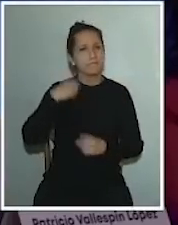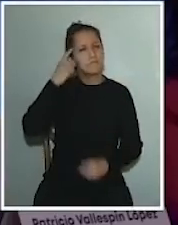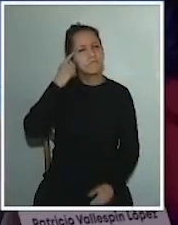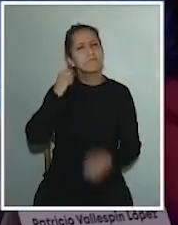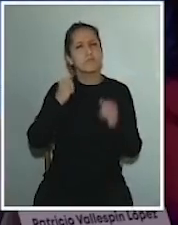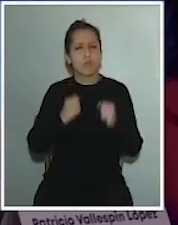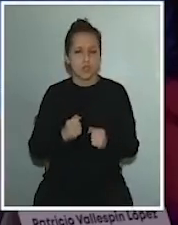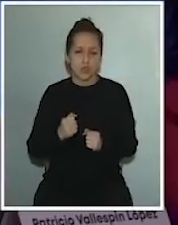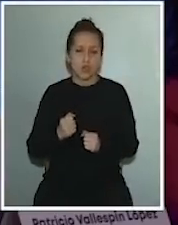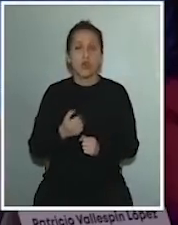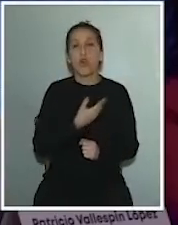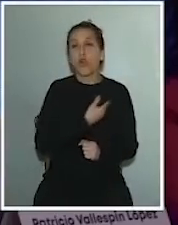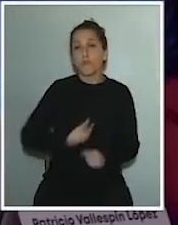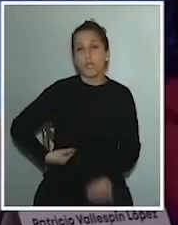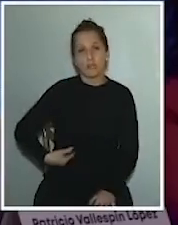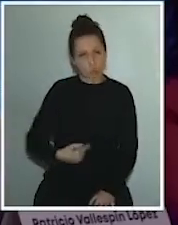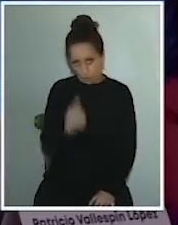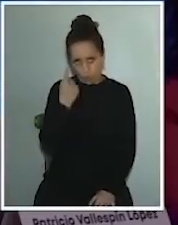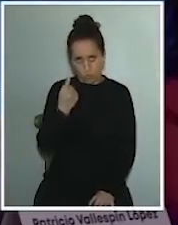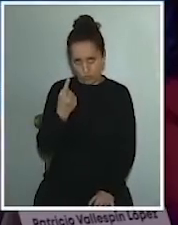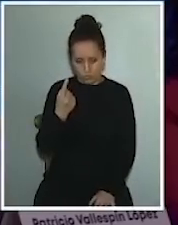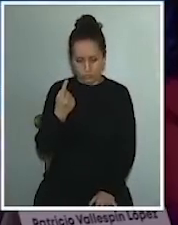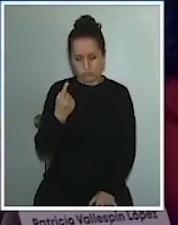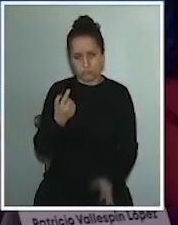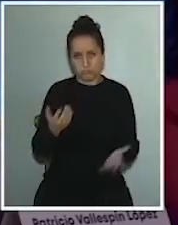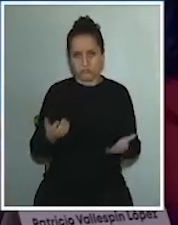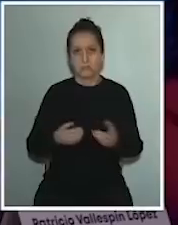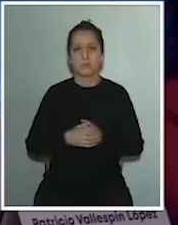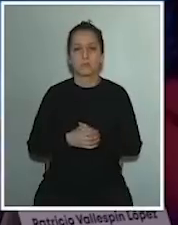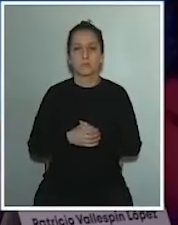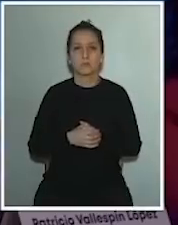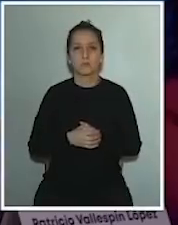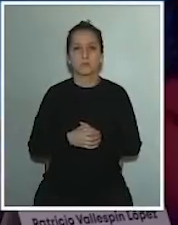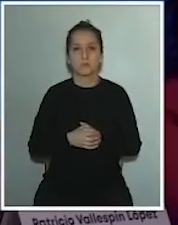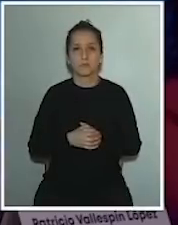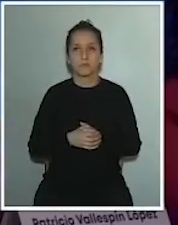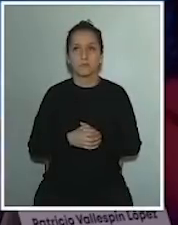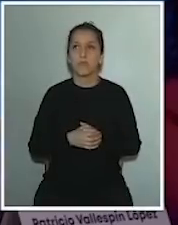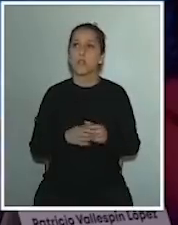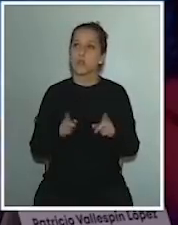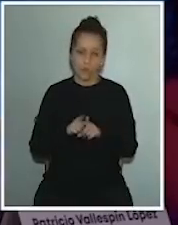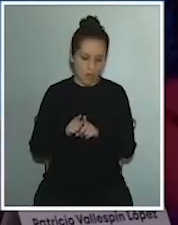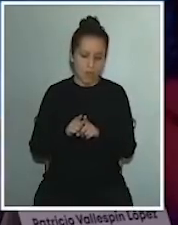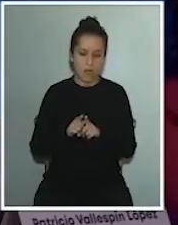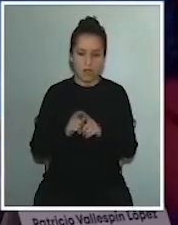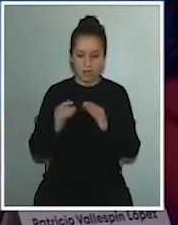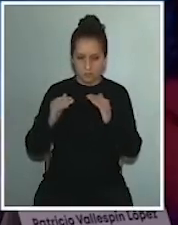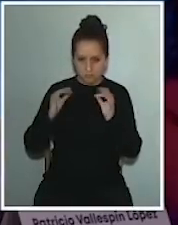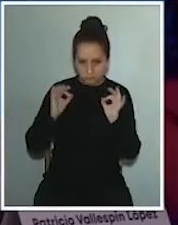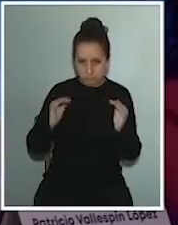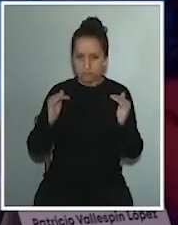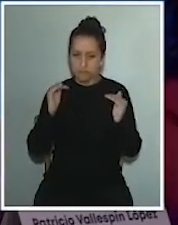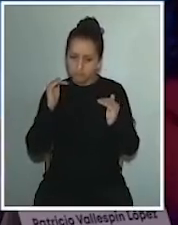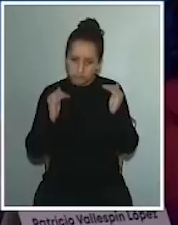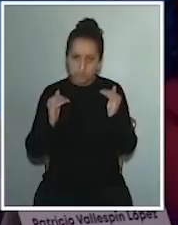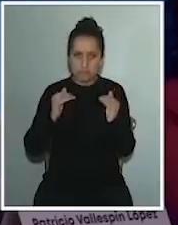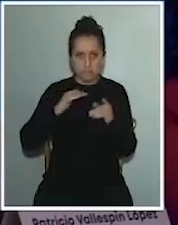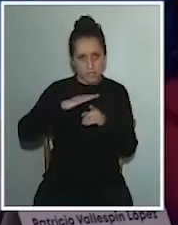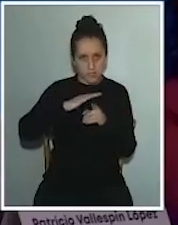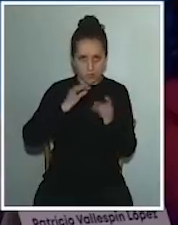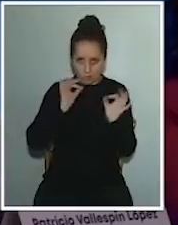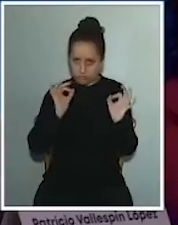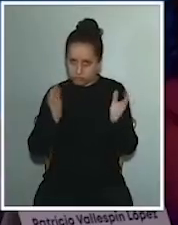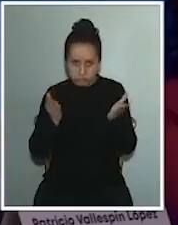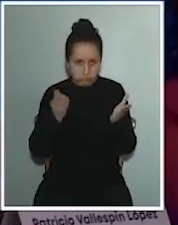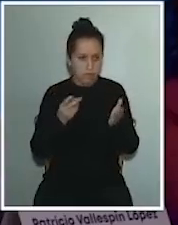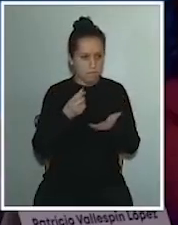desde un gobierno unitario pero con equilibrio con ecuanimidad en el en la